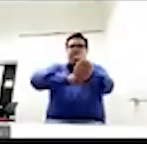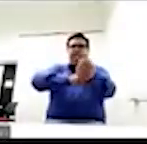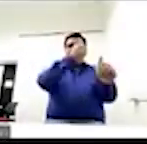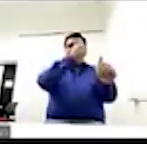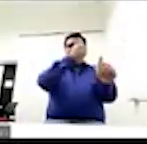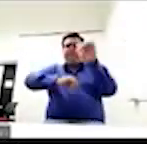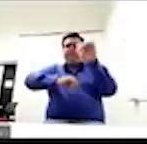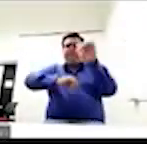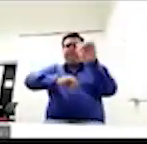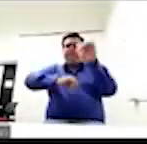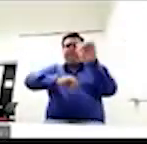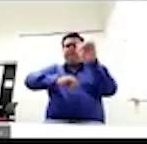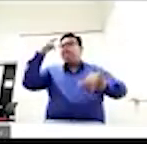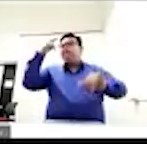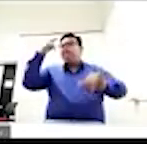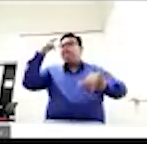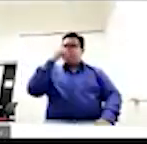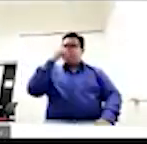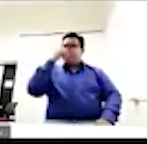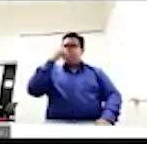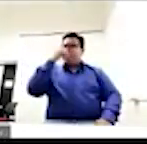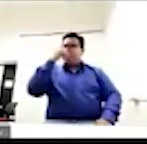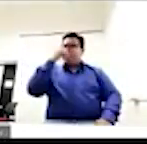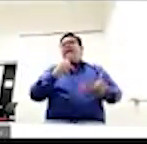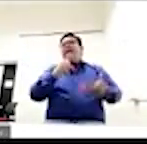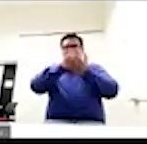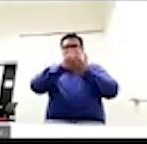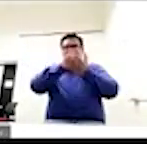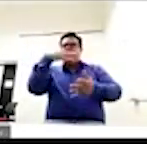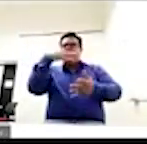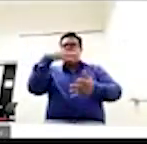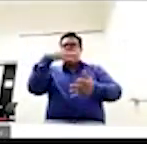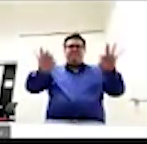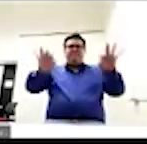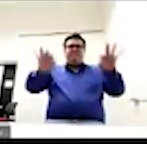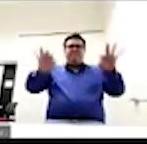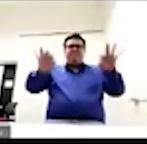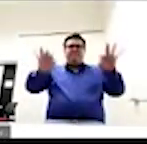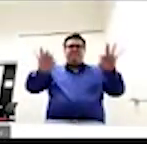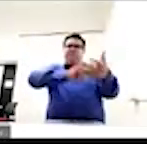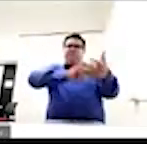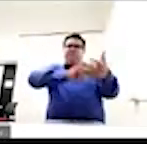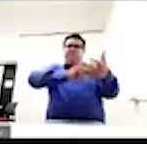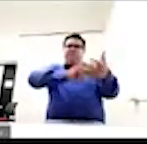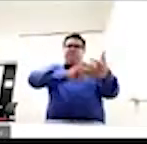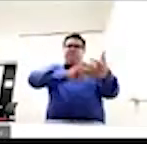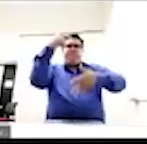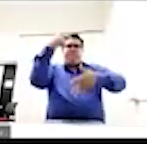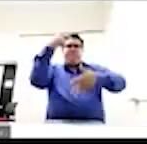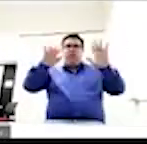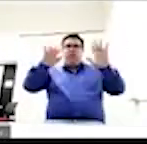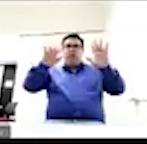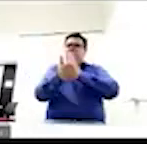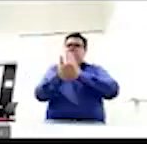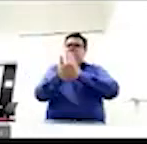sobresaliente para describir cualquier cualidad en lo femenino. La sagacidad, la astucia, la